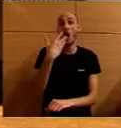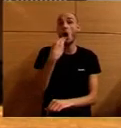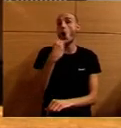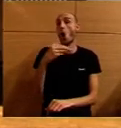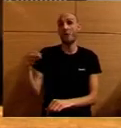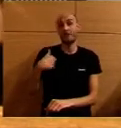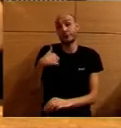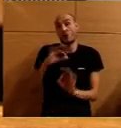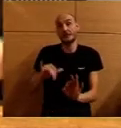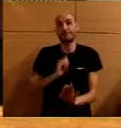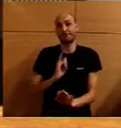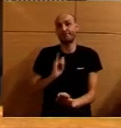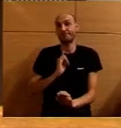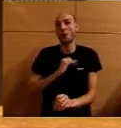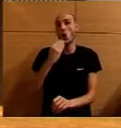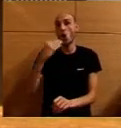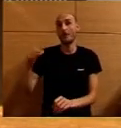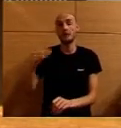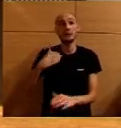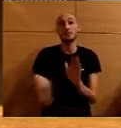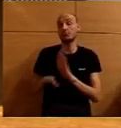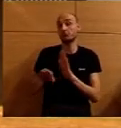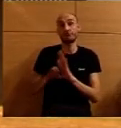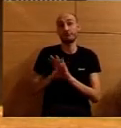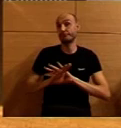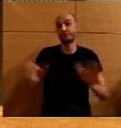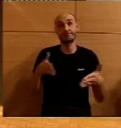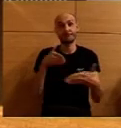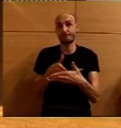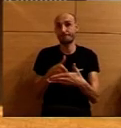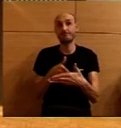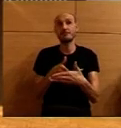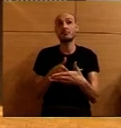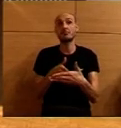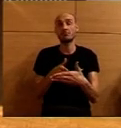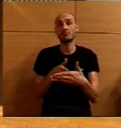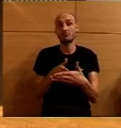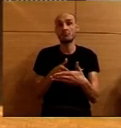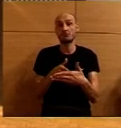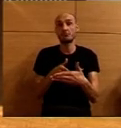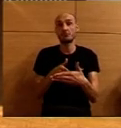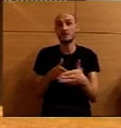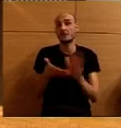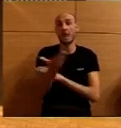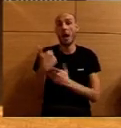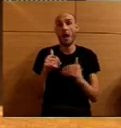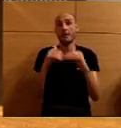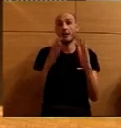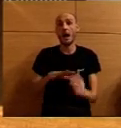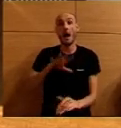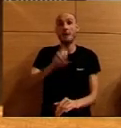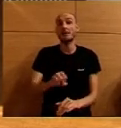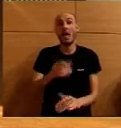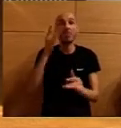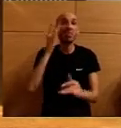cerca, ¿no? Los jóvenes vamos a seguir sin... Se acabó el tiempo, señora. Vamos a seguir sin poder acceder a una